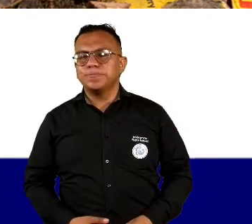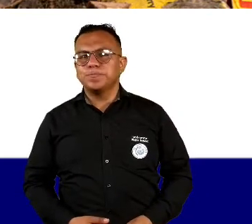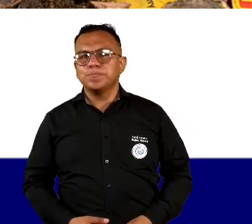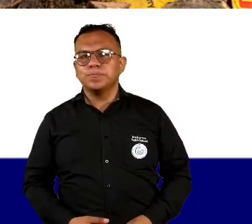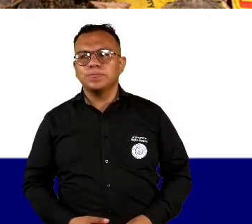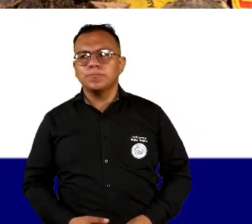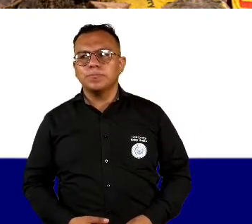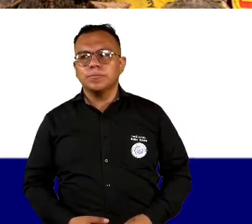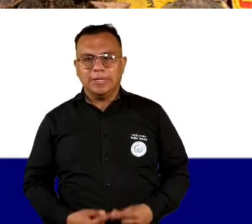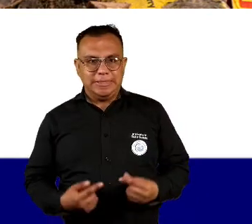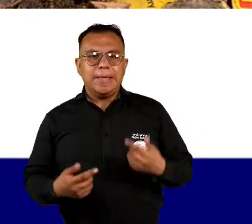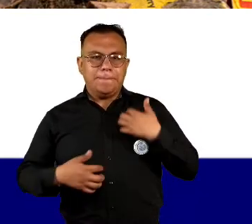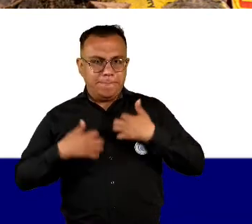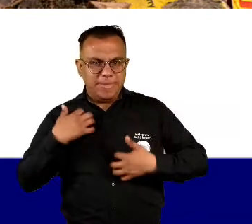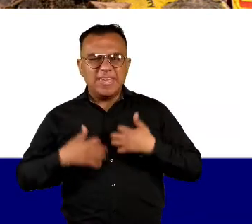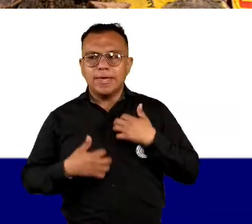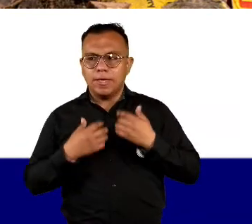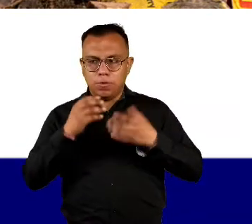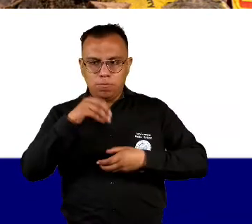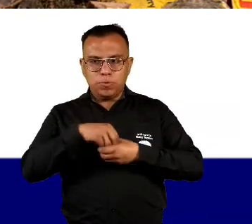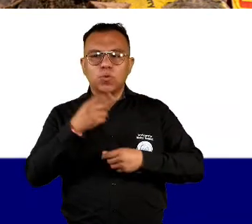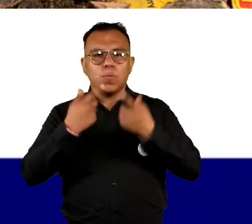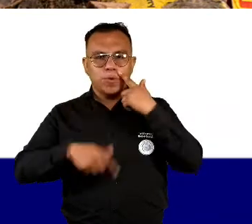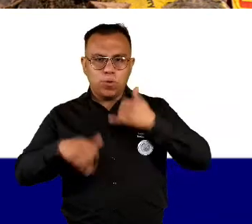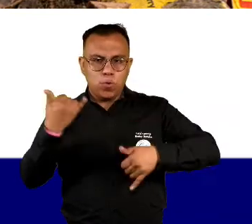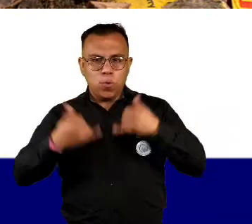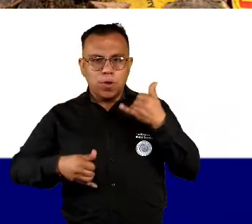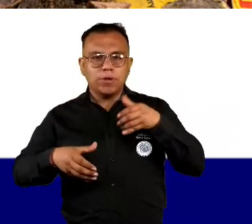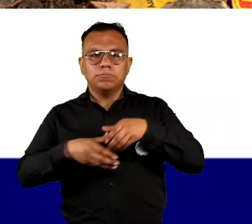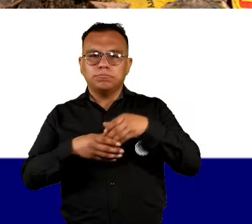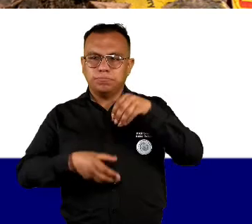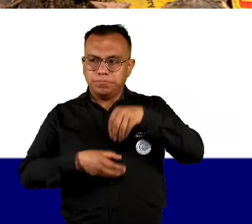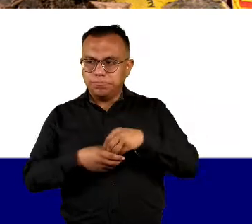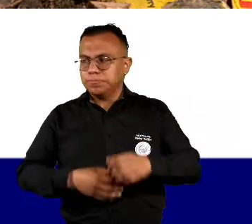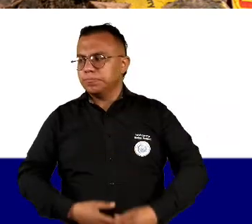de fracasos en la industria de videojuegos está